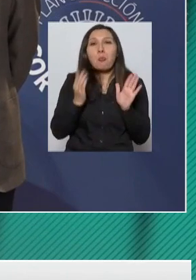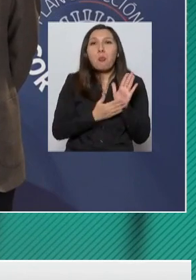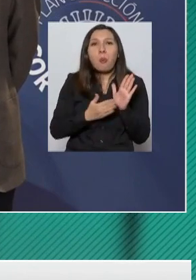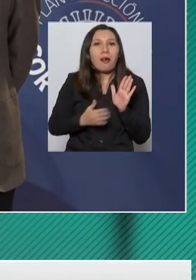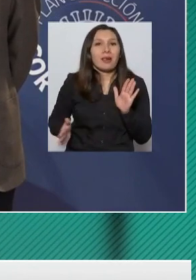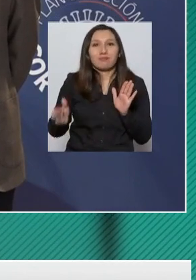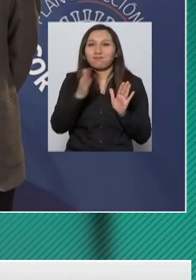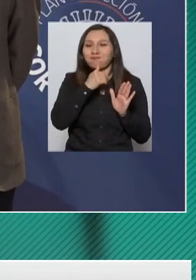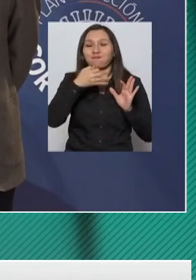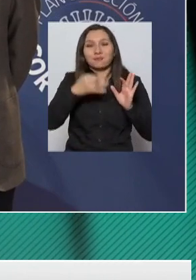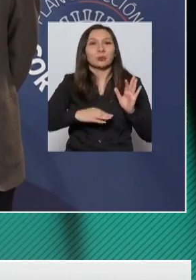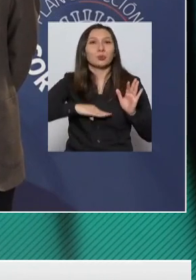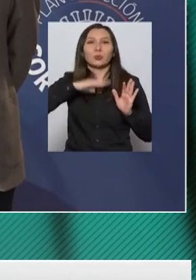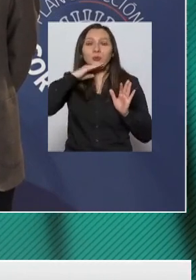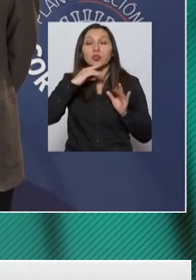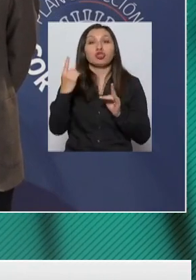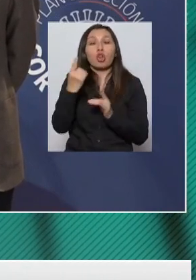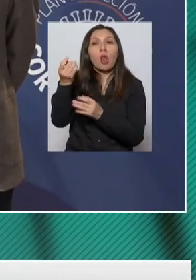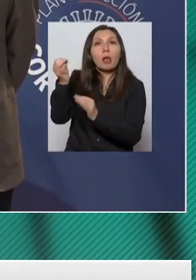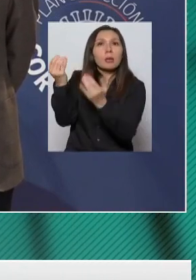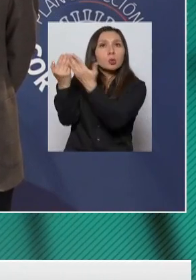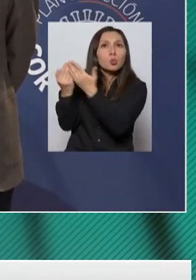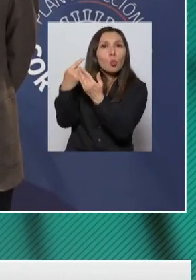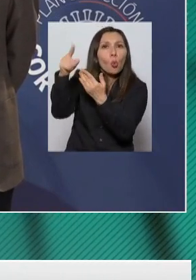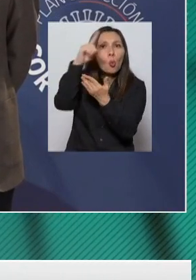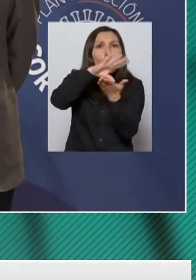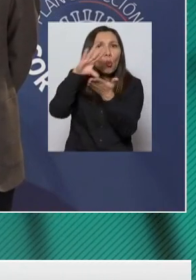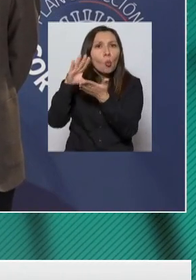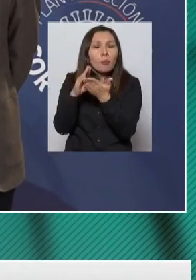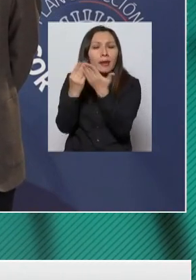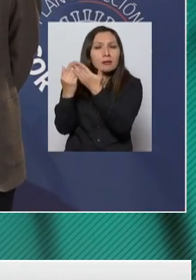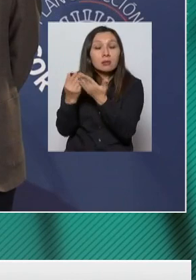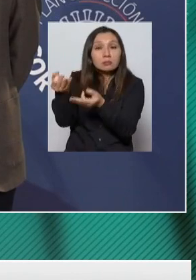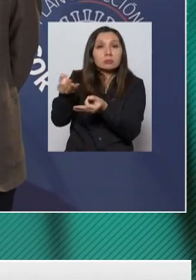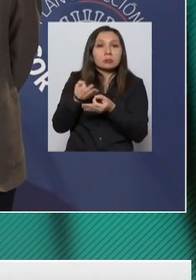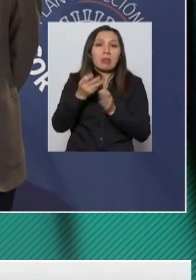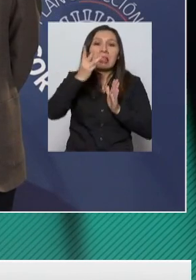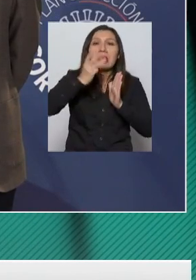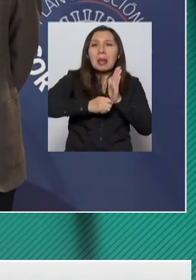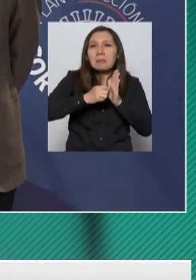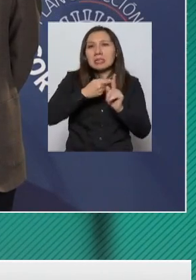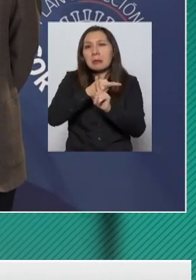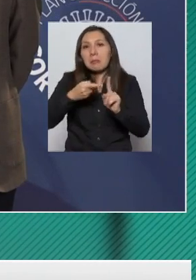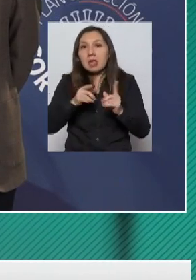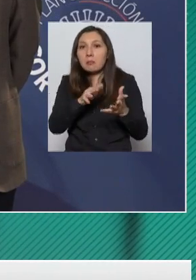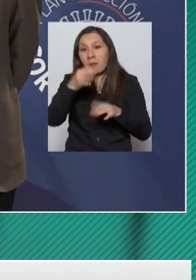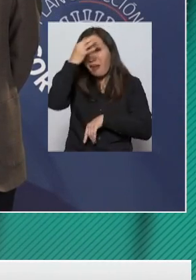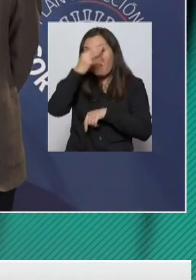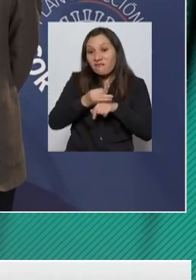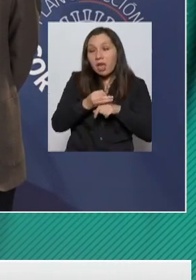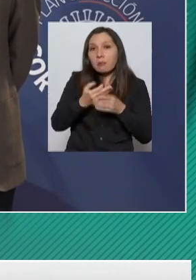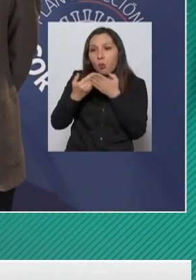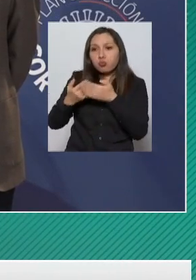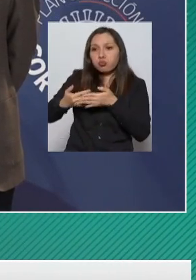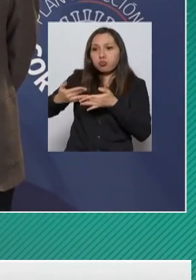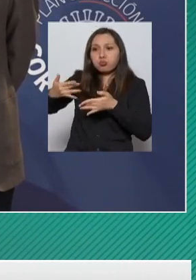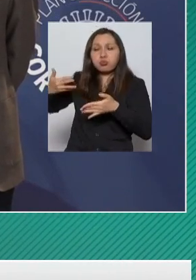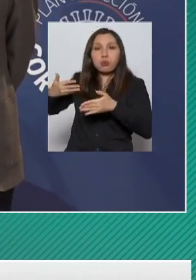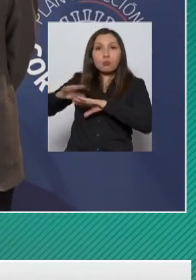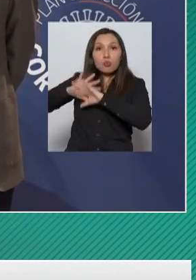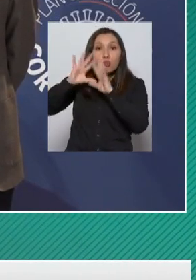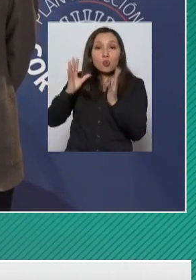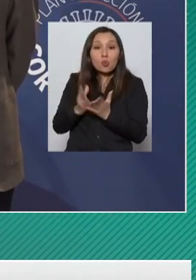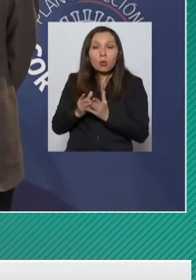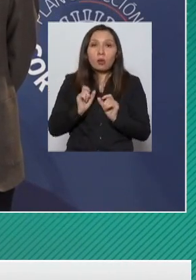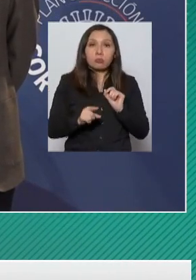suficientes sólo tenemos extrapolaciones derivadas como digo los tres meses y medio que va a esta enfermedad en el mundo